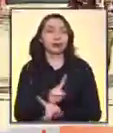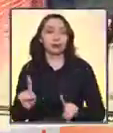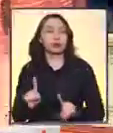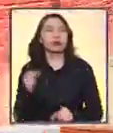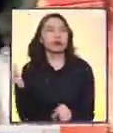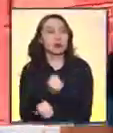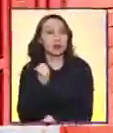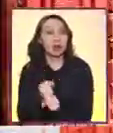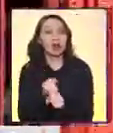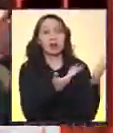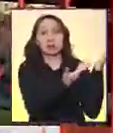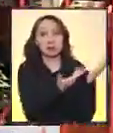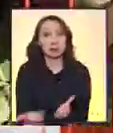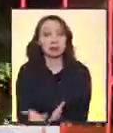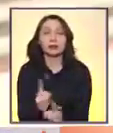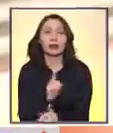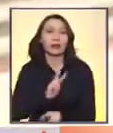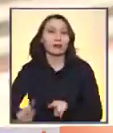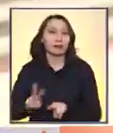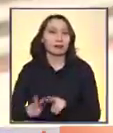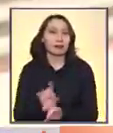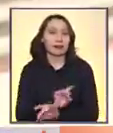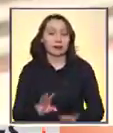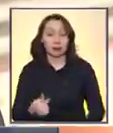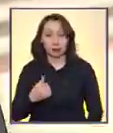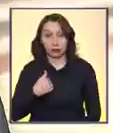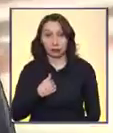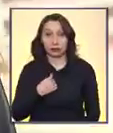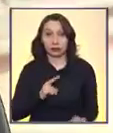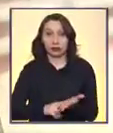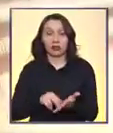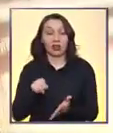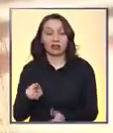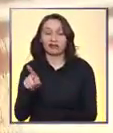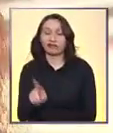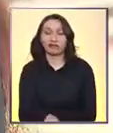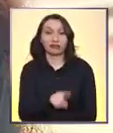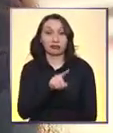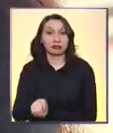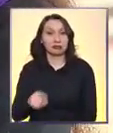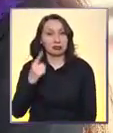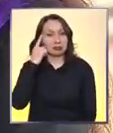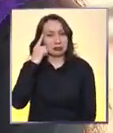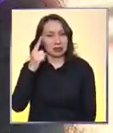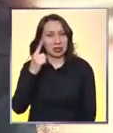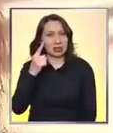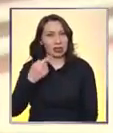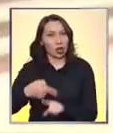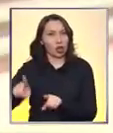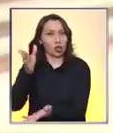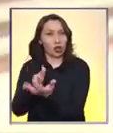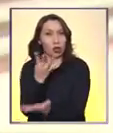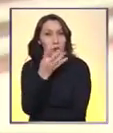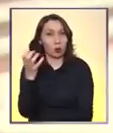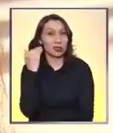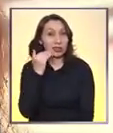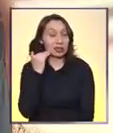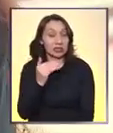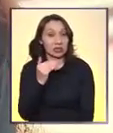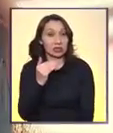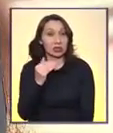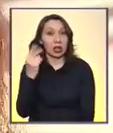trabajos para recibirlos no están listos. Para mí personalmente esto no va a funcionar. Imaginarme un colegio de 400 niños saliendo a